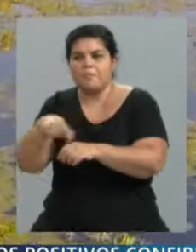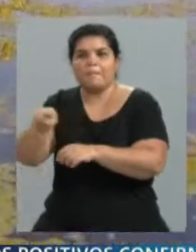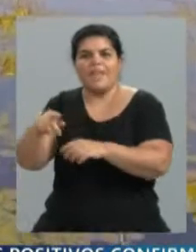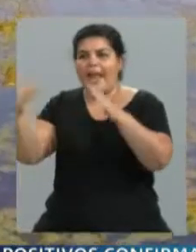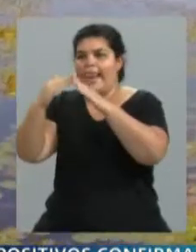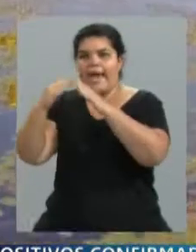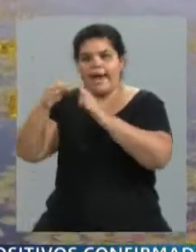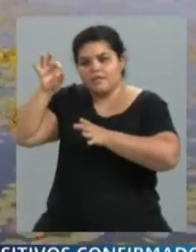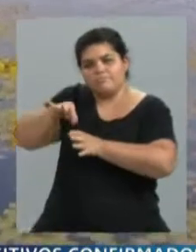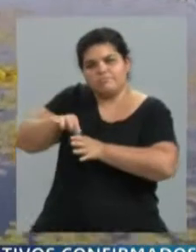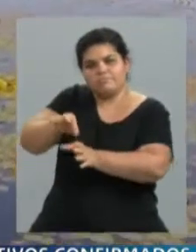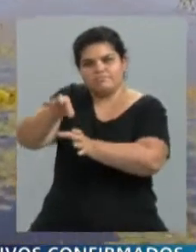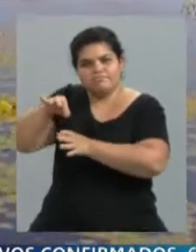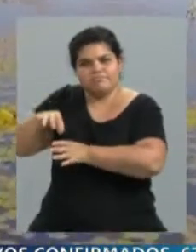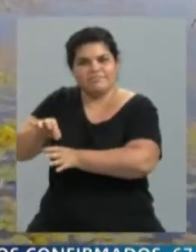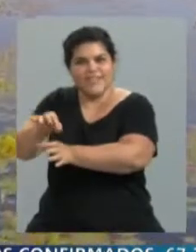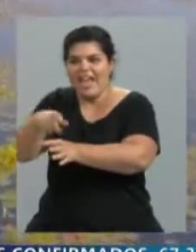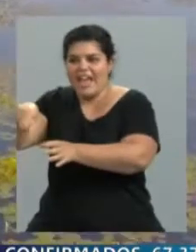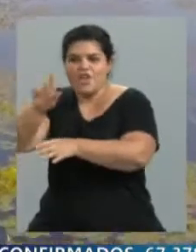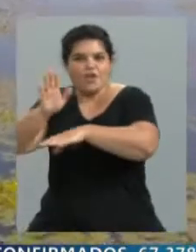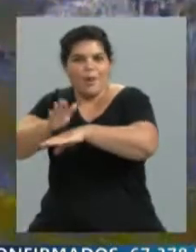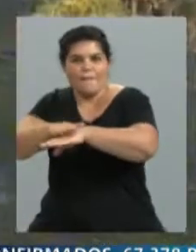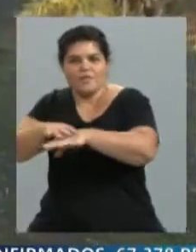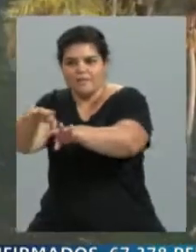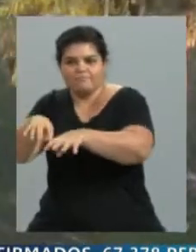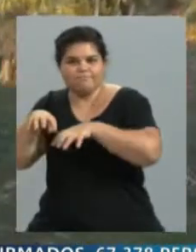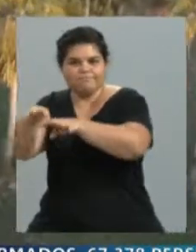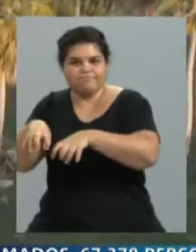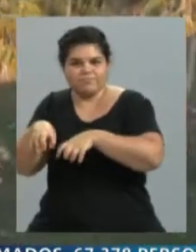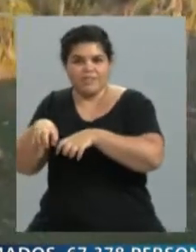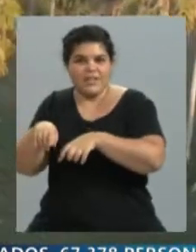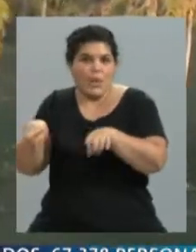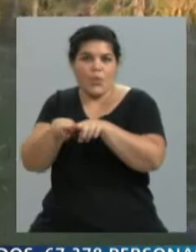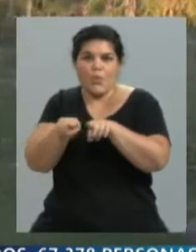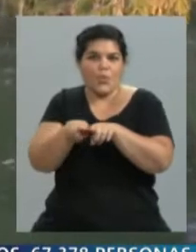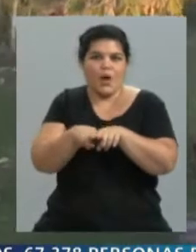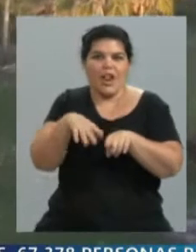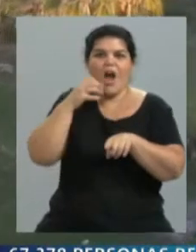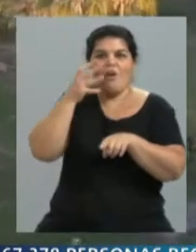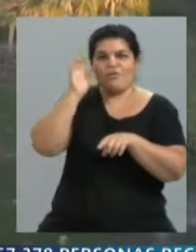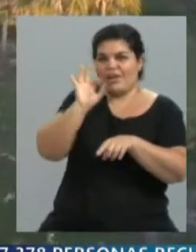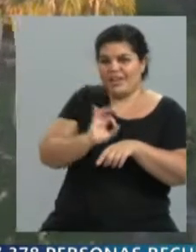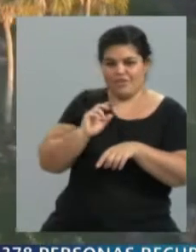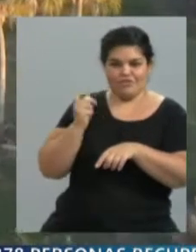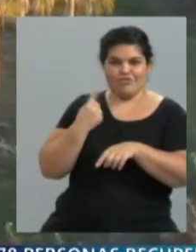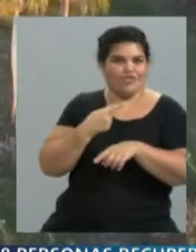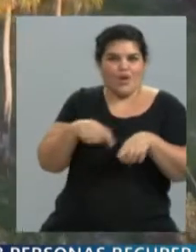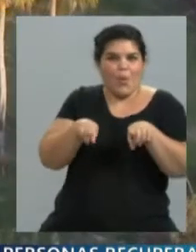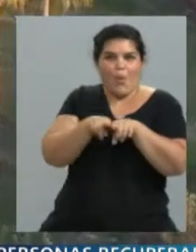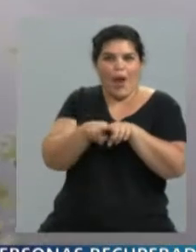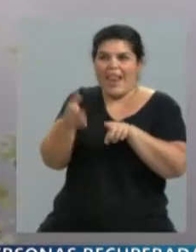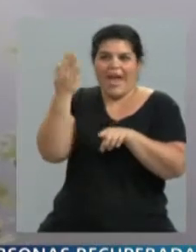o de una chacra, que ellos mismos producían sus propios alimentos, como nuestros abuelos, que tenían, digamos, esa posibilidad de hacerlo,